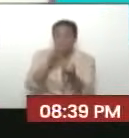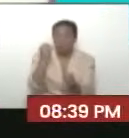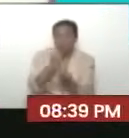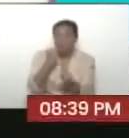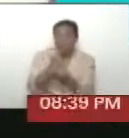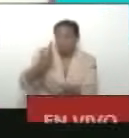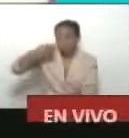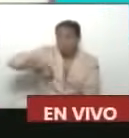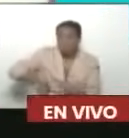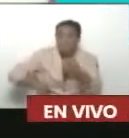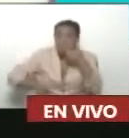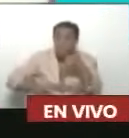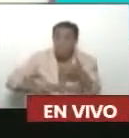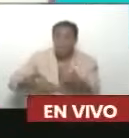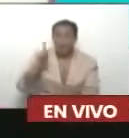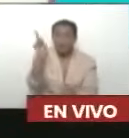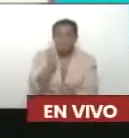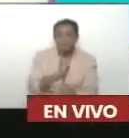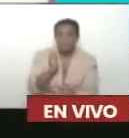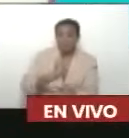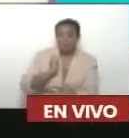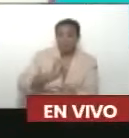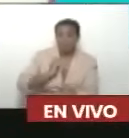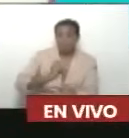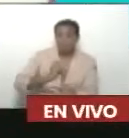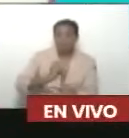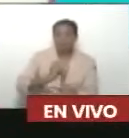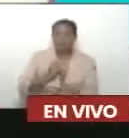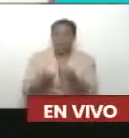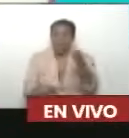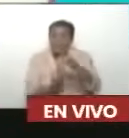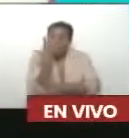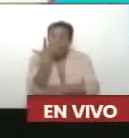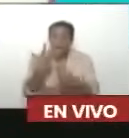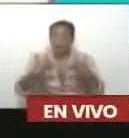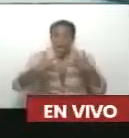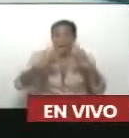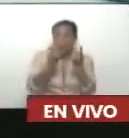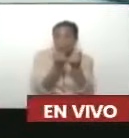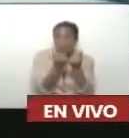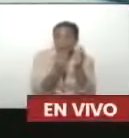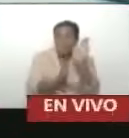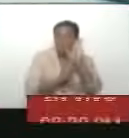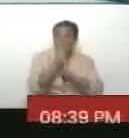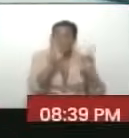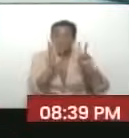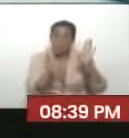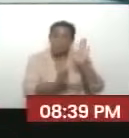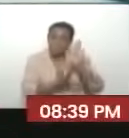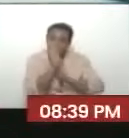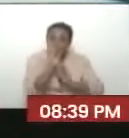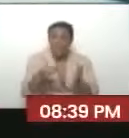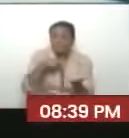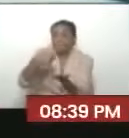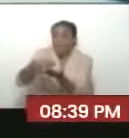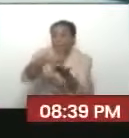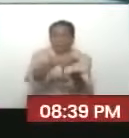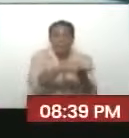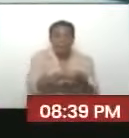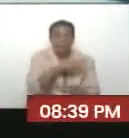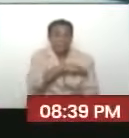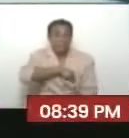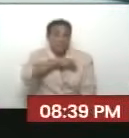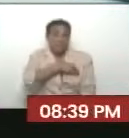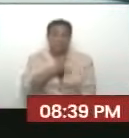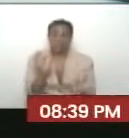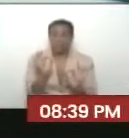pensionados. Para eso hay que crear riqueza, avanzar económicamente. Con las misiones y grandes misiones nos